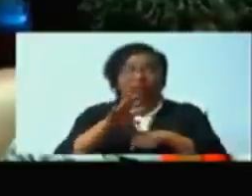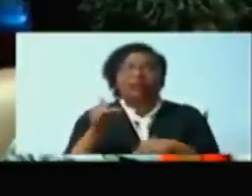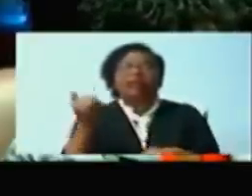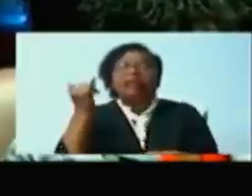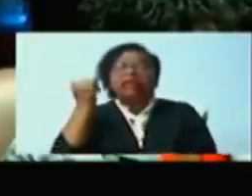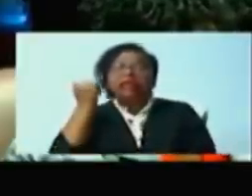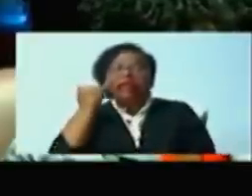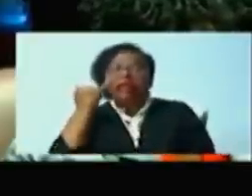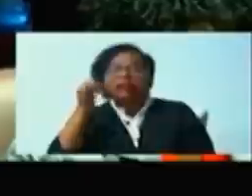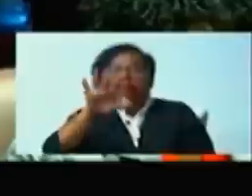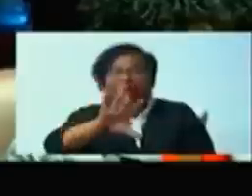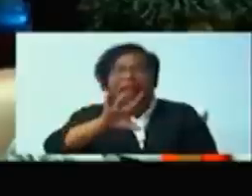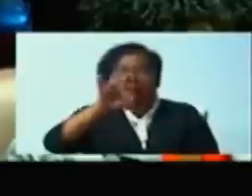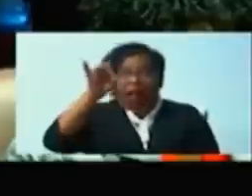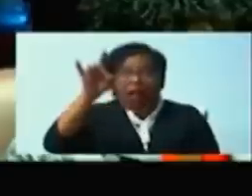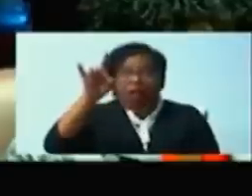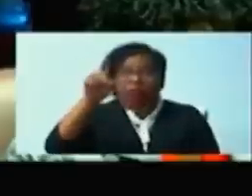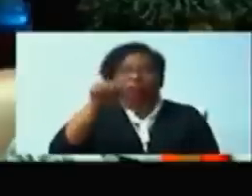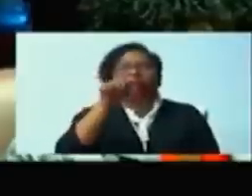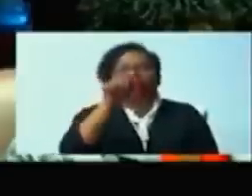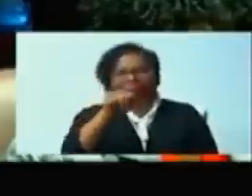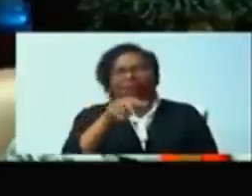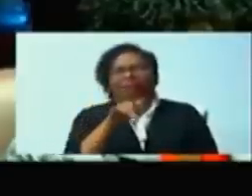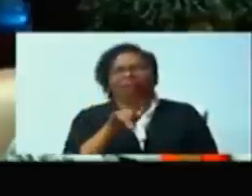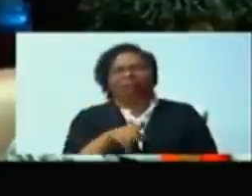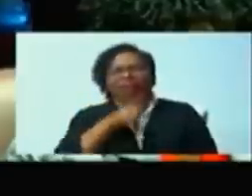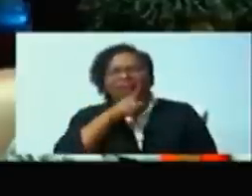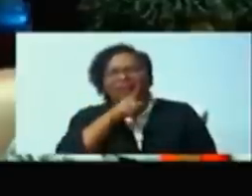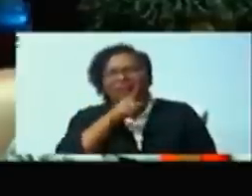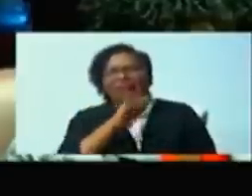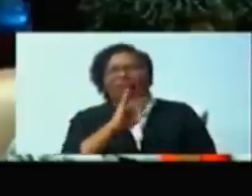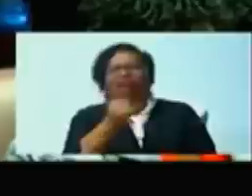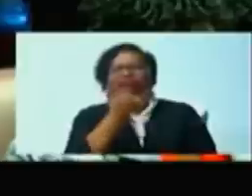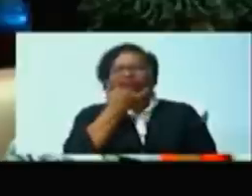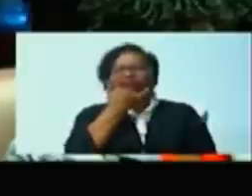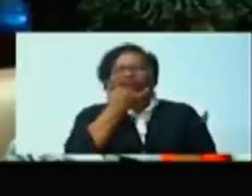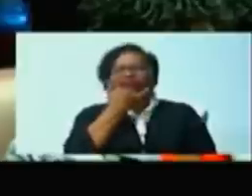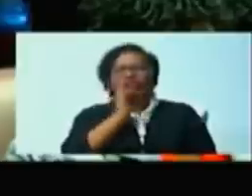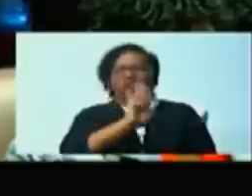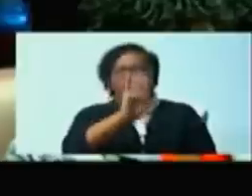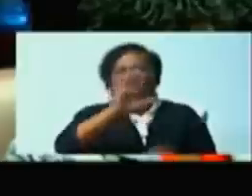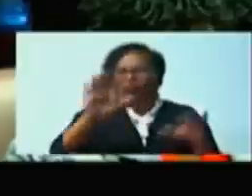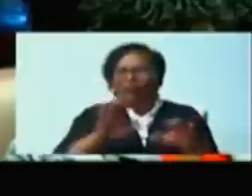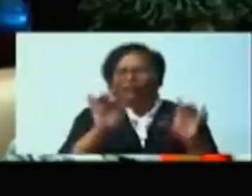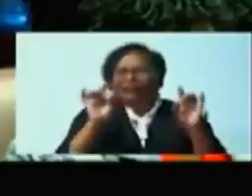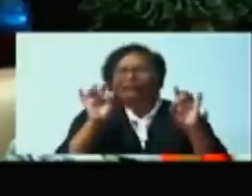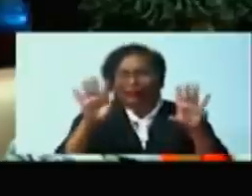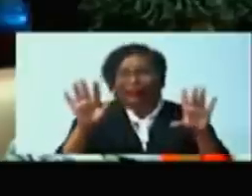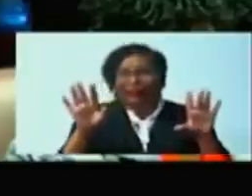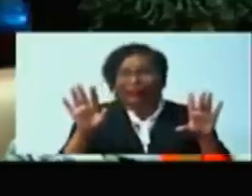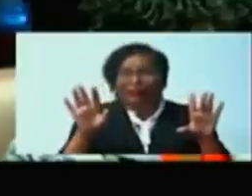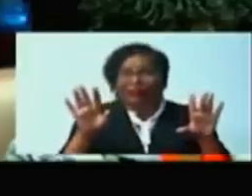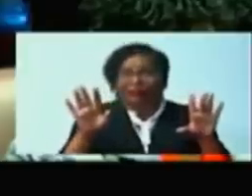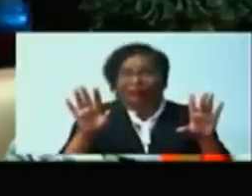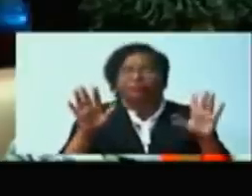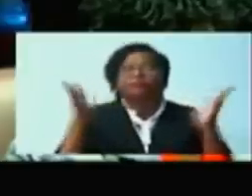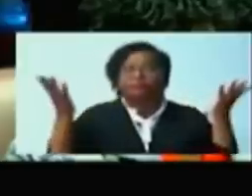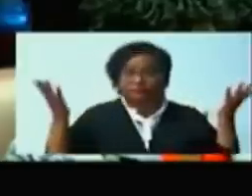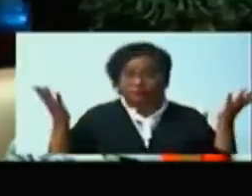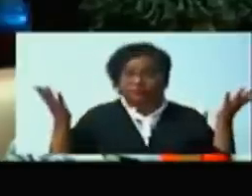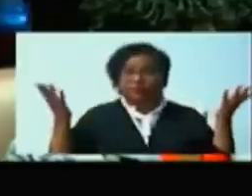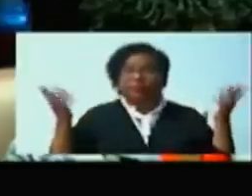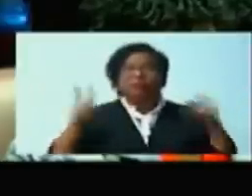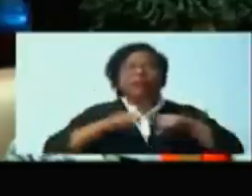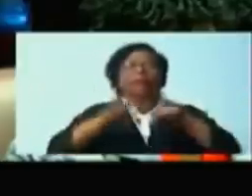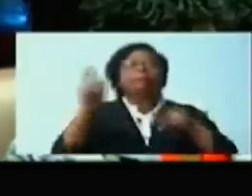encontró que hubiera faltas graves proponer o recomendar que existiera una acusación ahora si producto de las investigaciones entiende